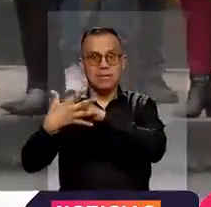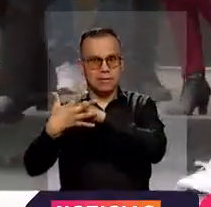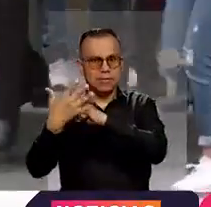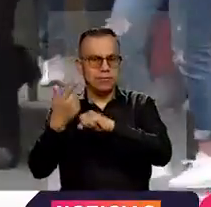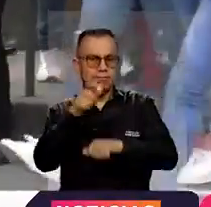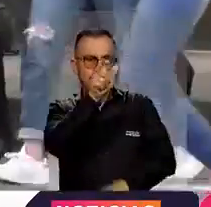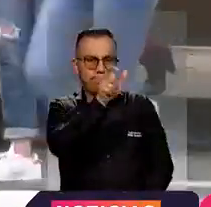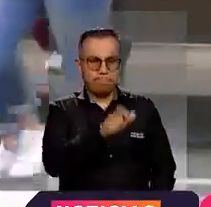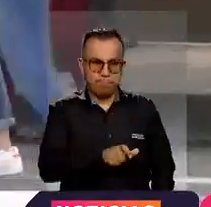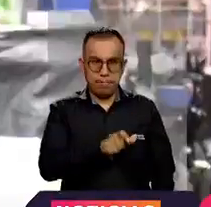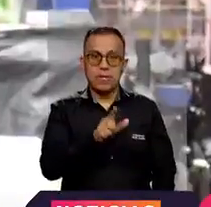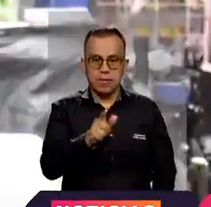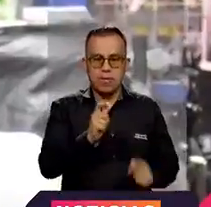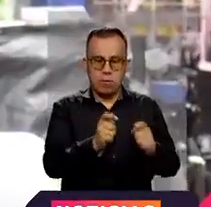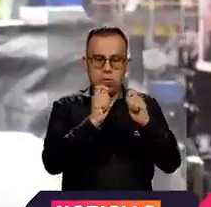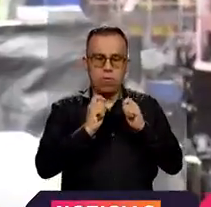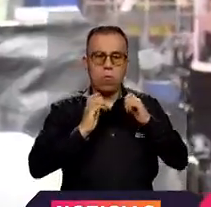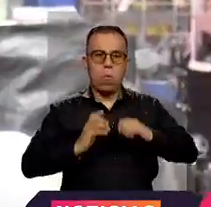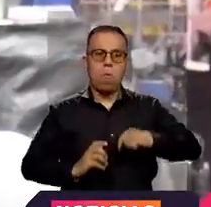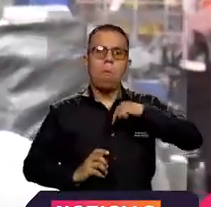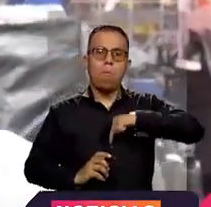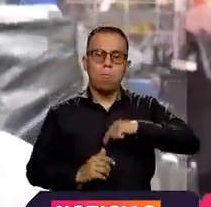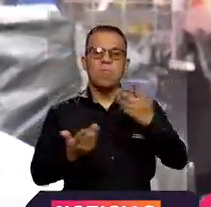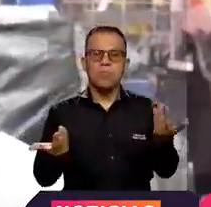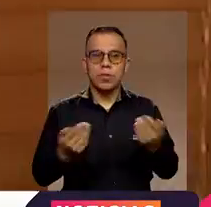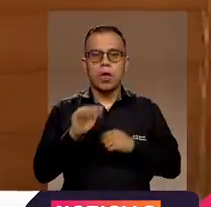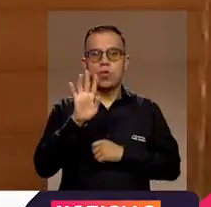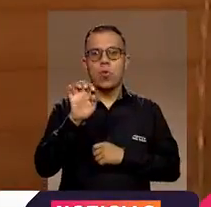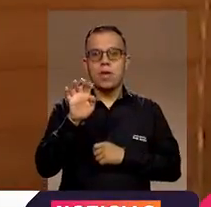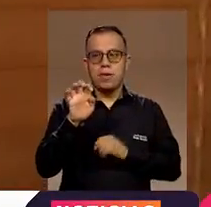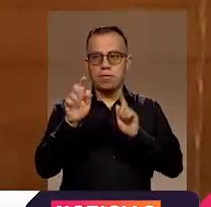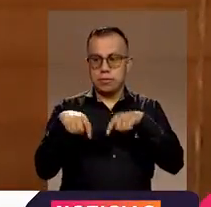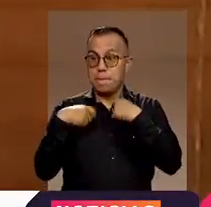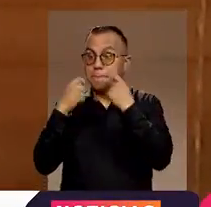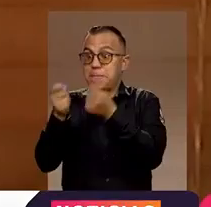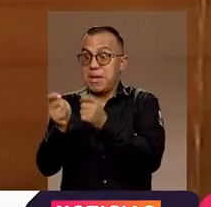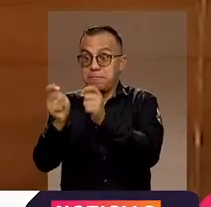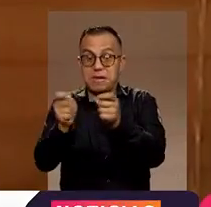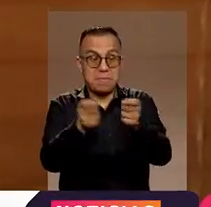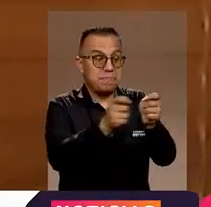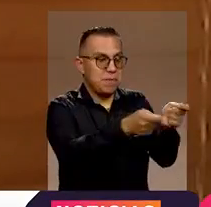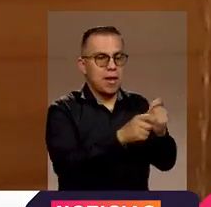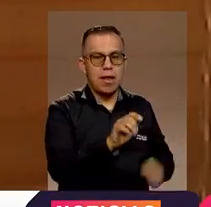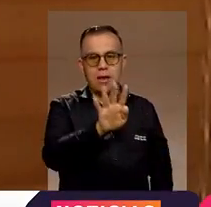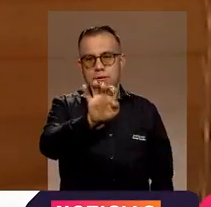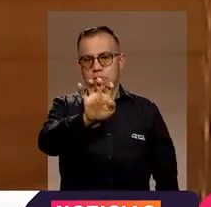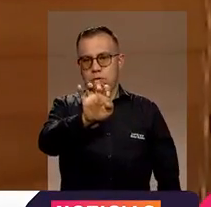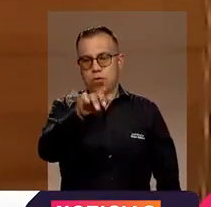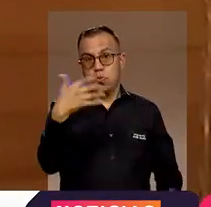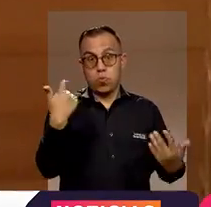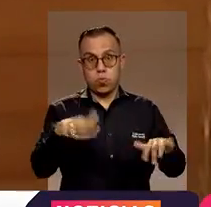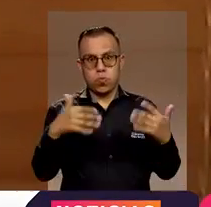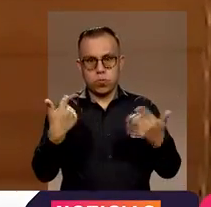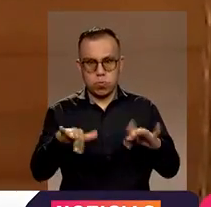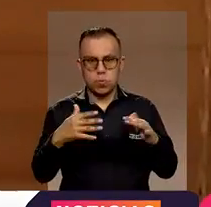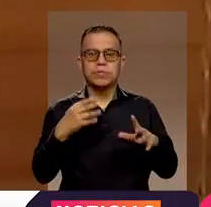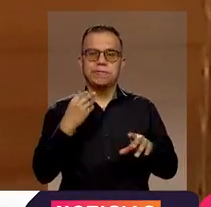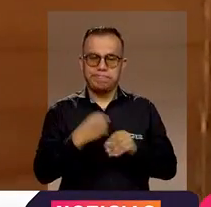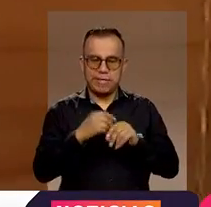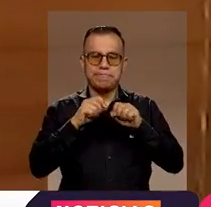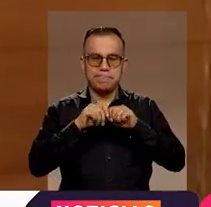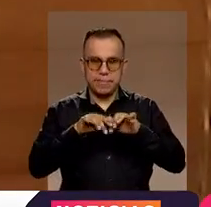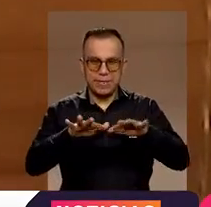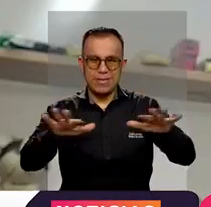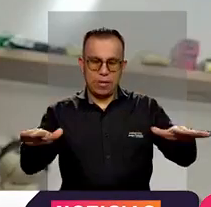una persona portadora puede contagiar a 9 más. Esta variante es altamente contagiosa y es muy probable que se vuelva la